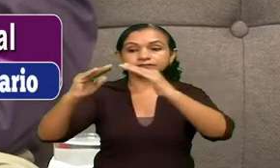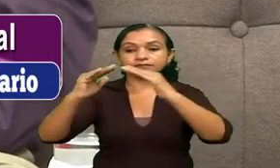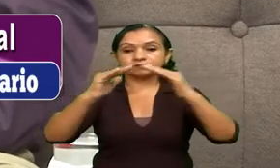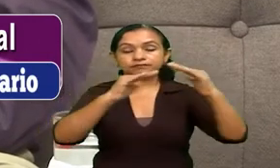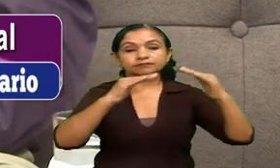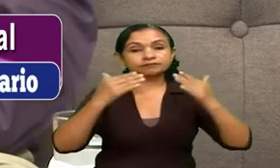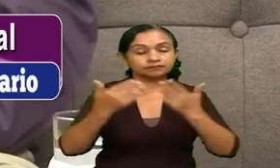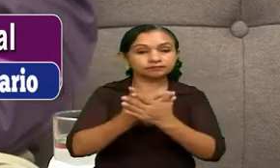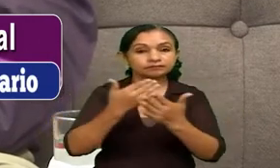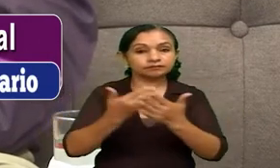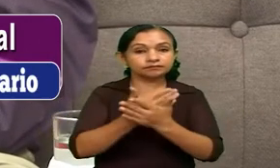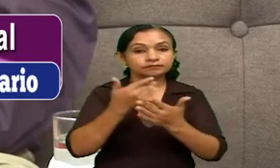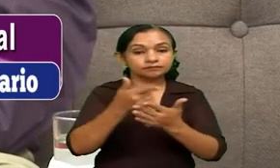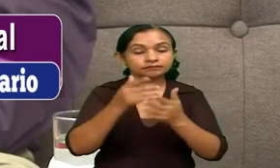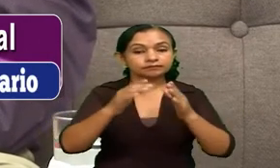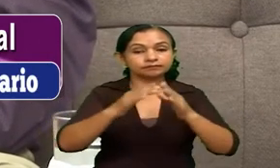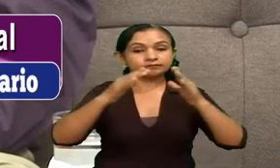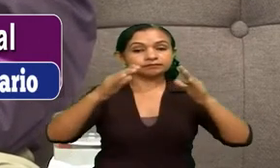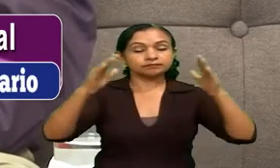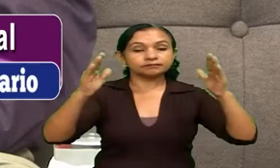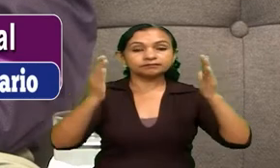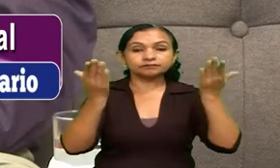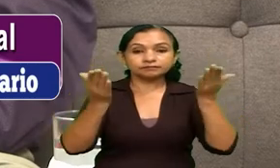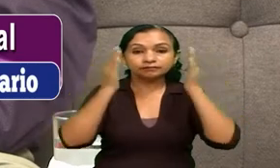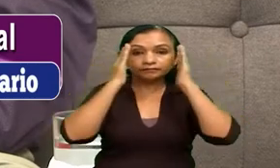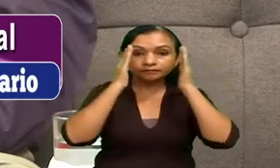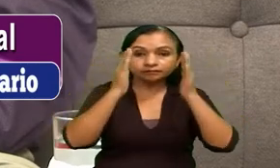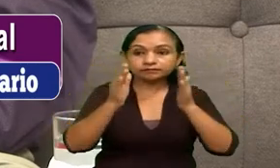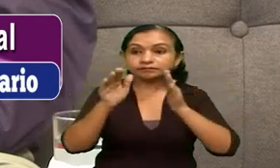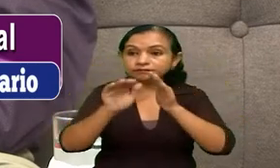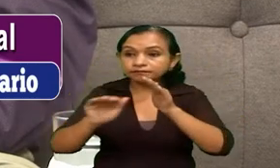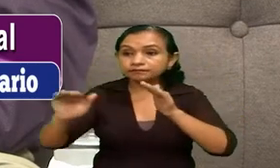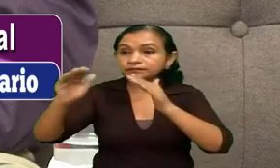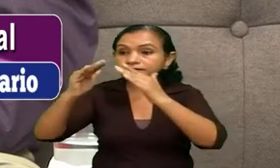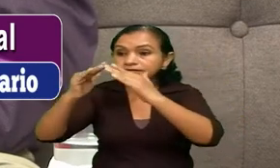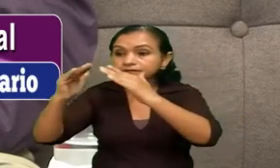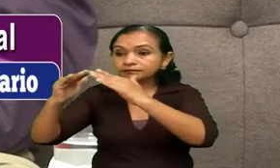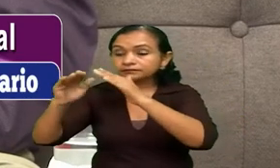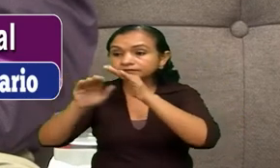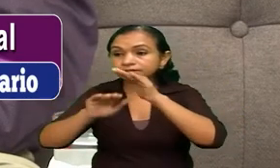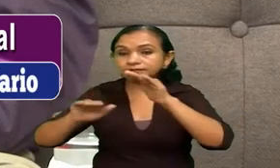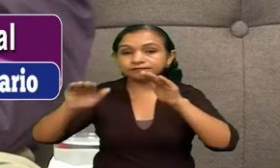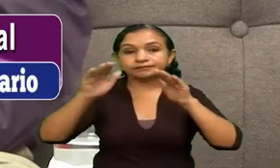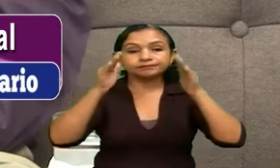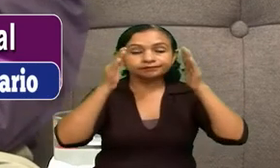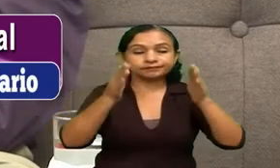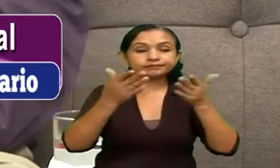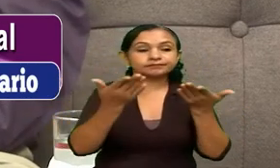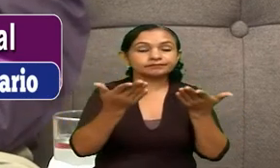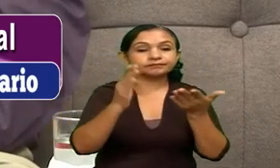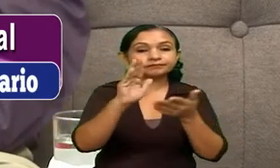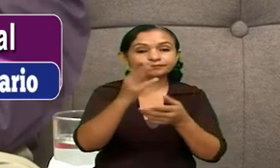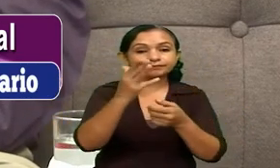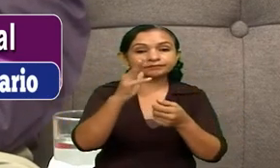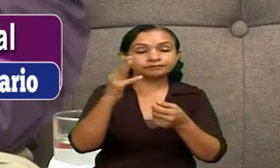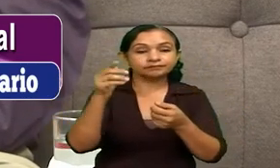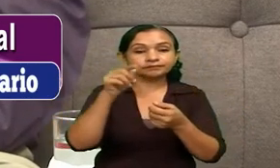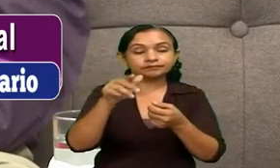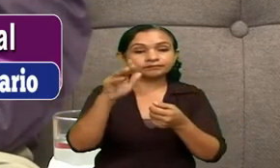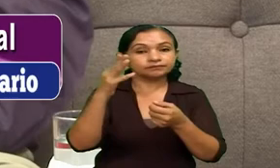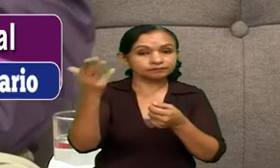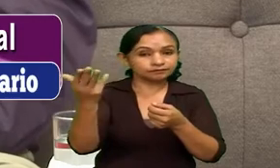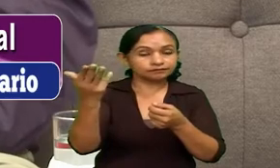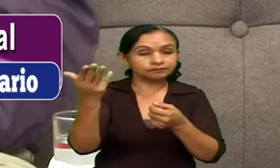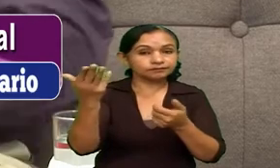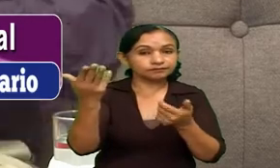que estar atentos a ese crecimiento y ese llegar a ese